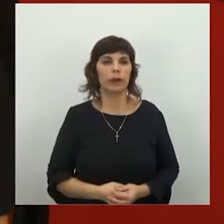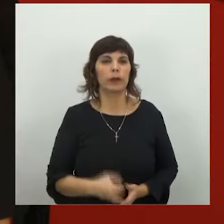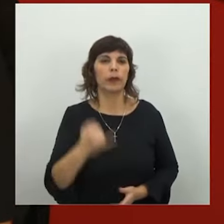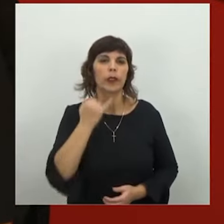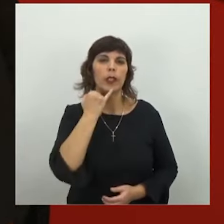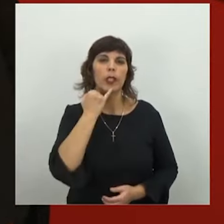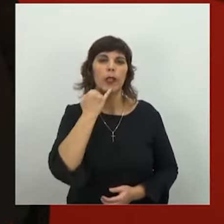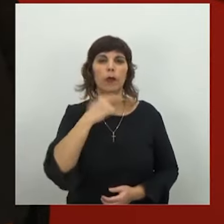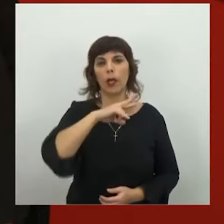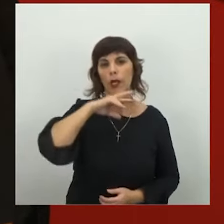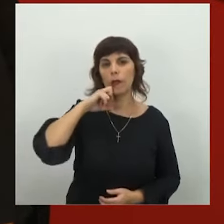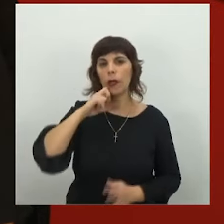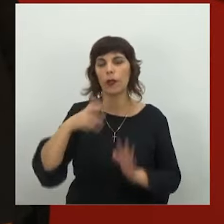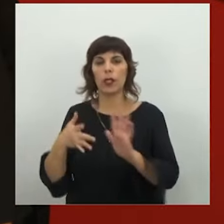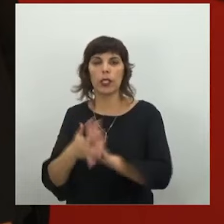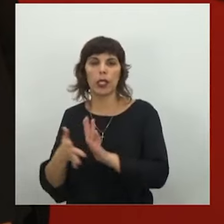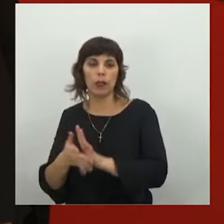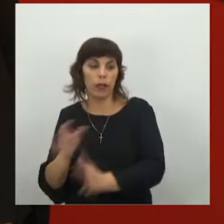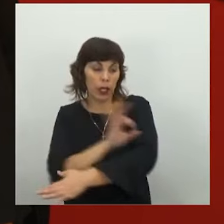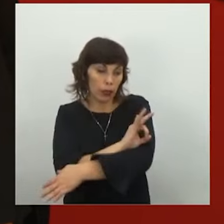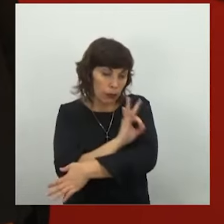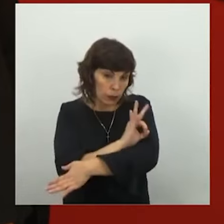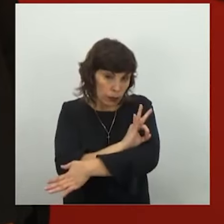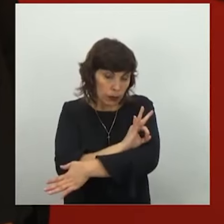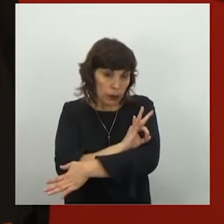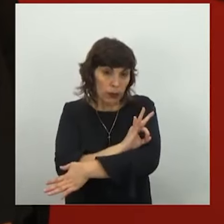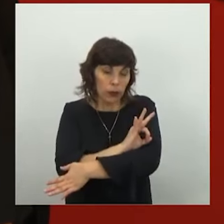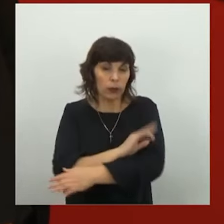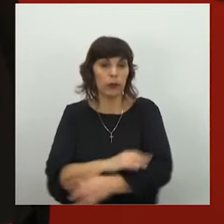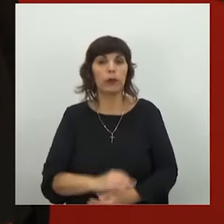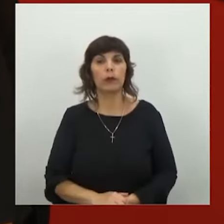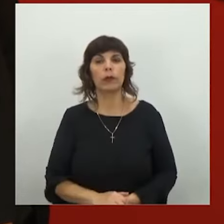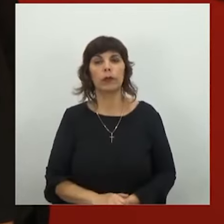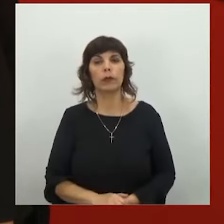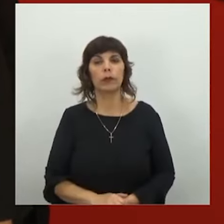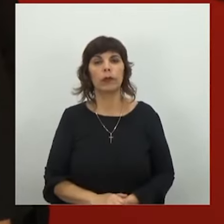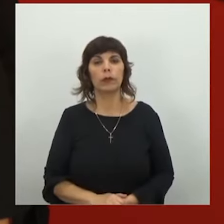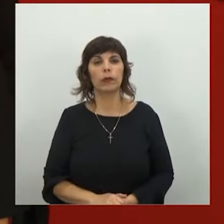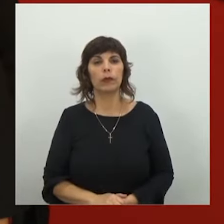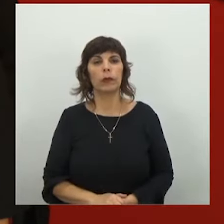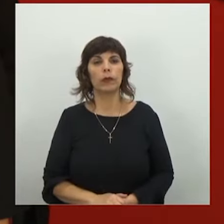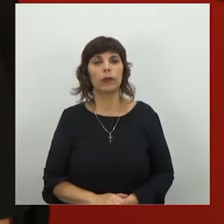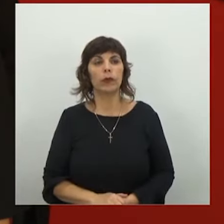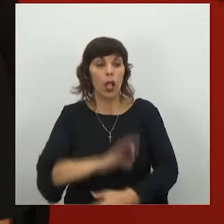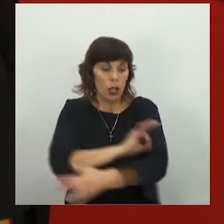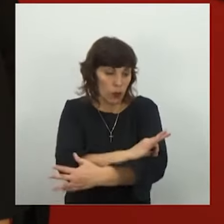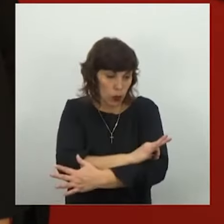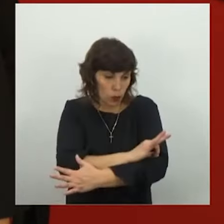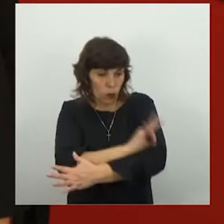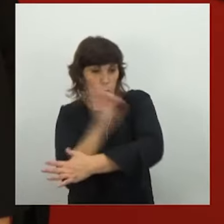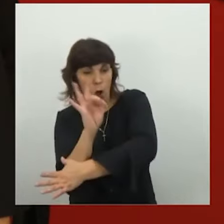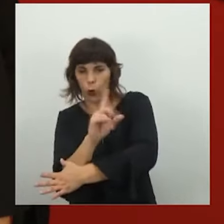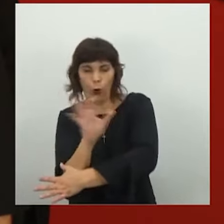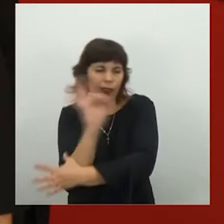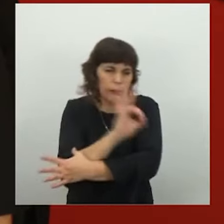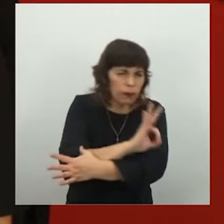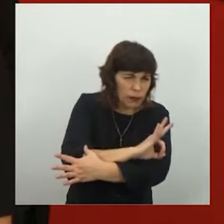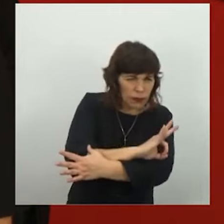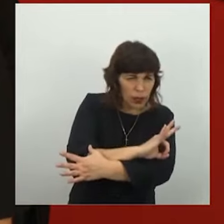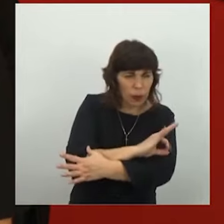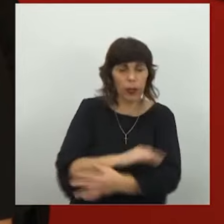hebreo significa temprano, en antemano, antes que se levante el sol.